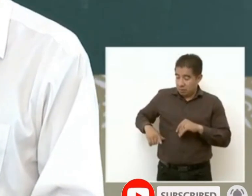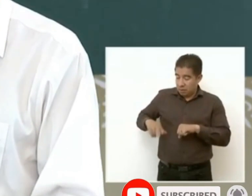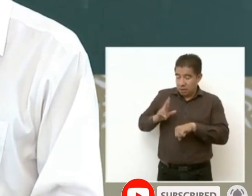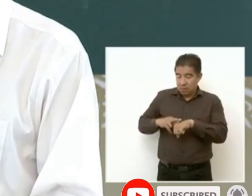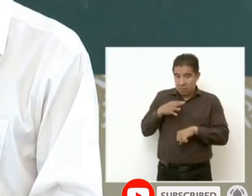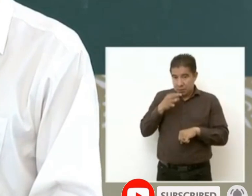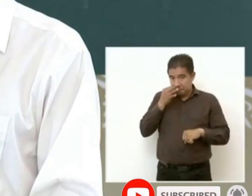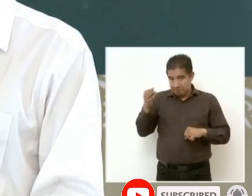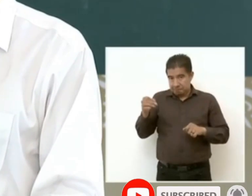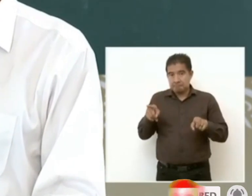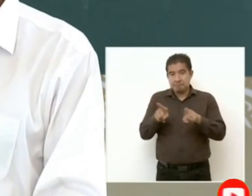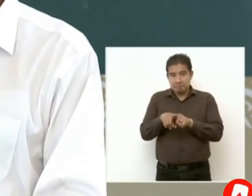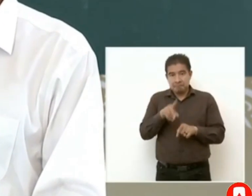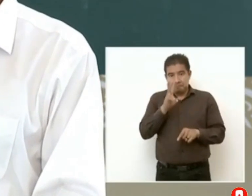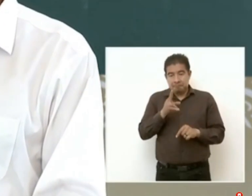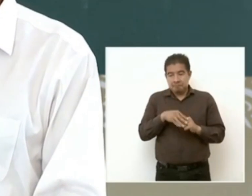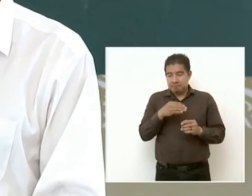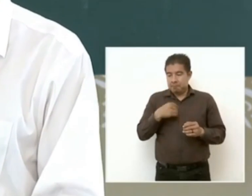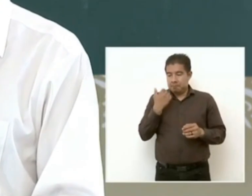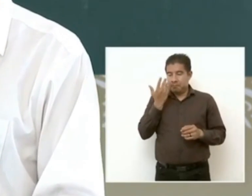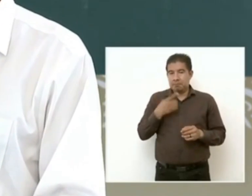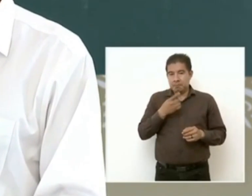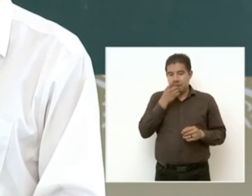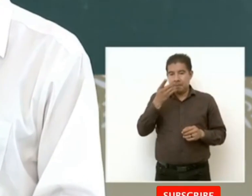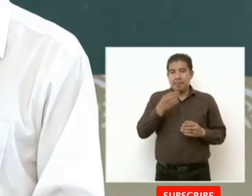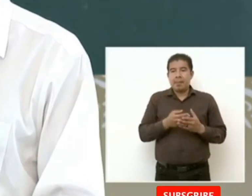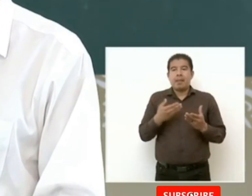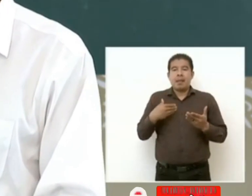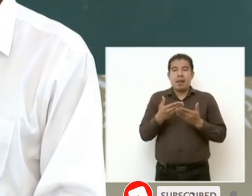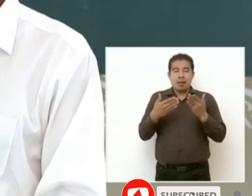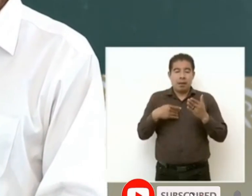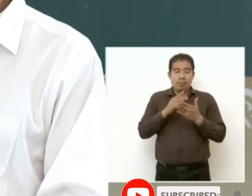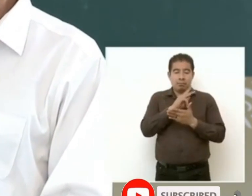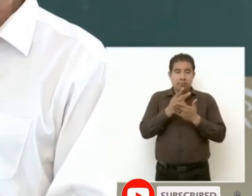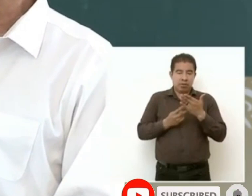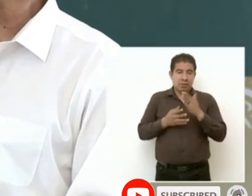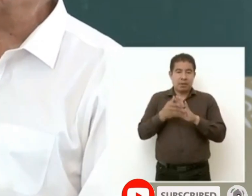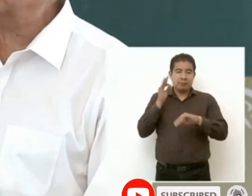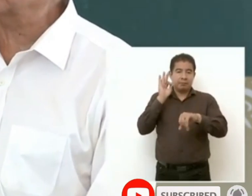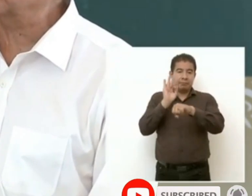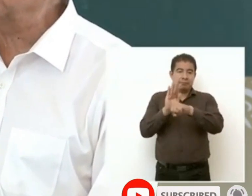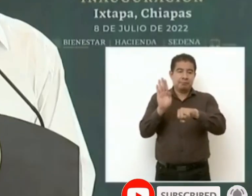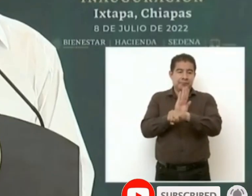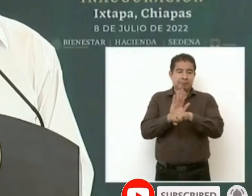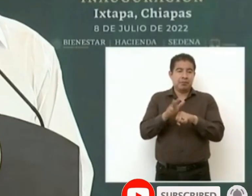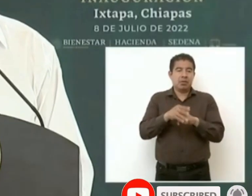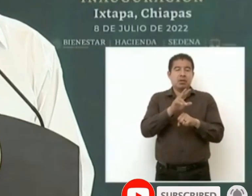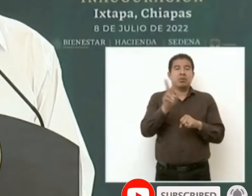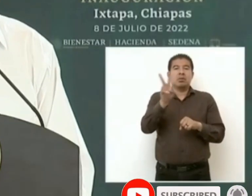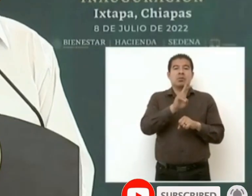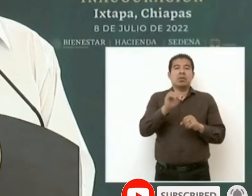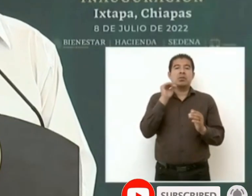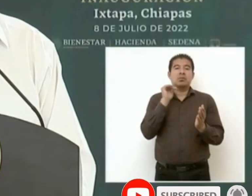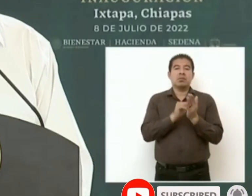Chiapas, que vamos a aplicar un programa en beneficio de 200,000 productores